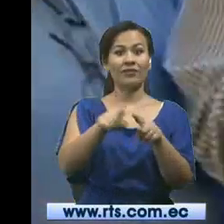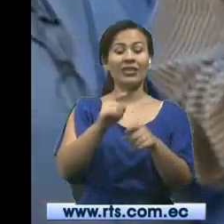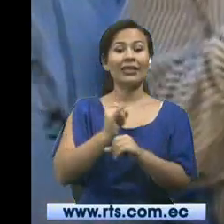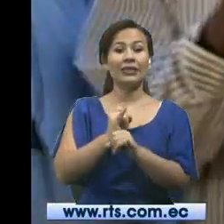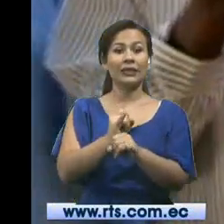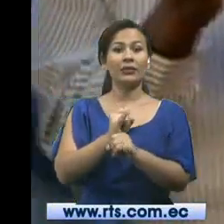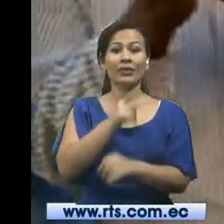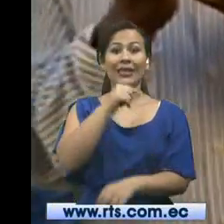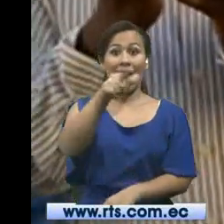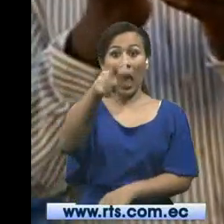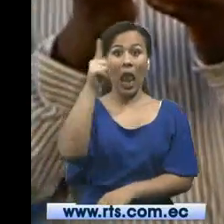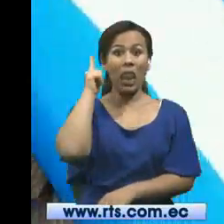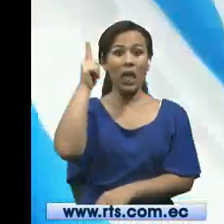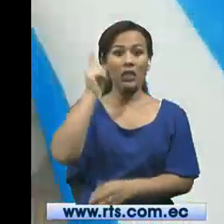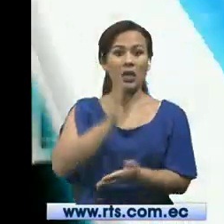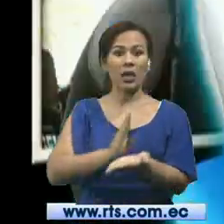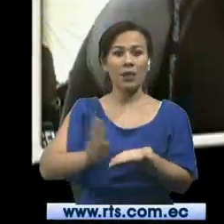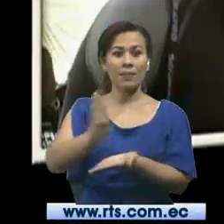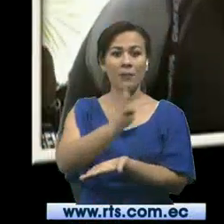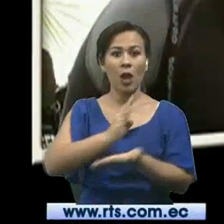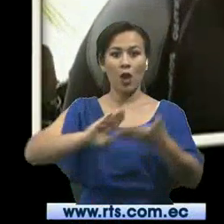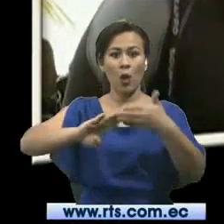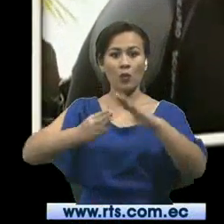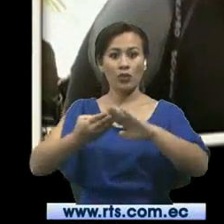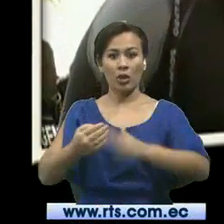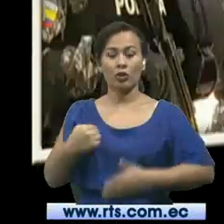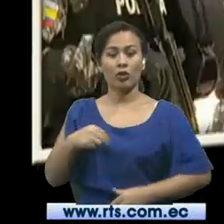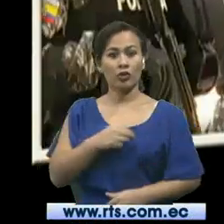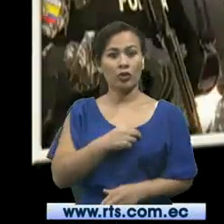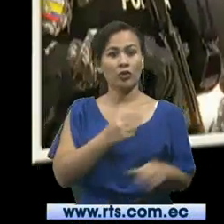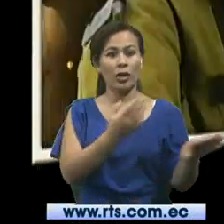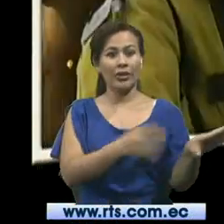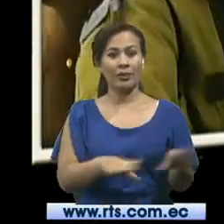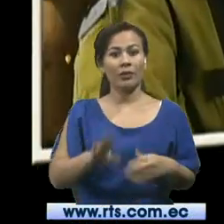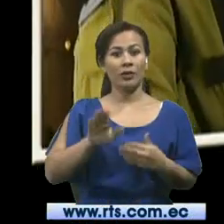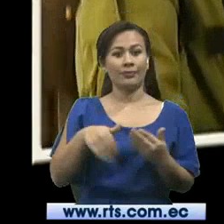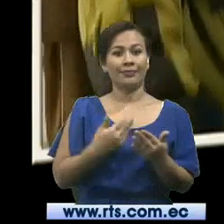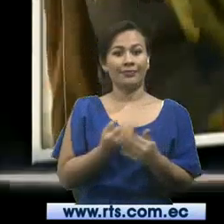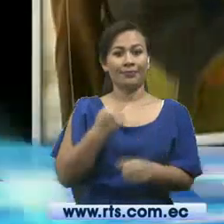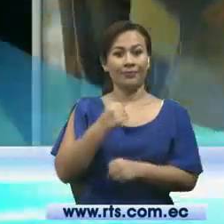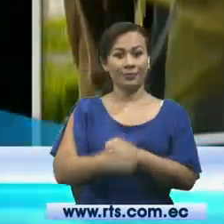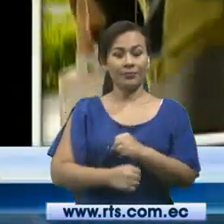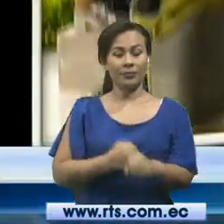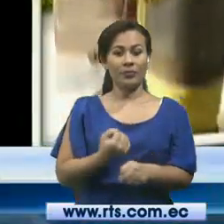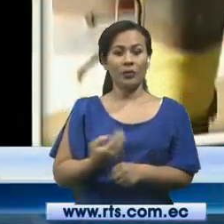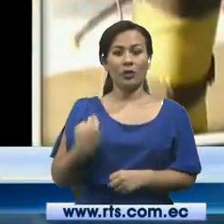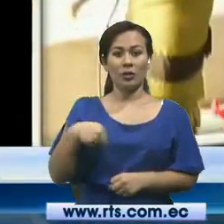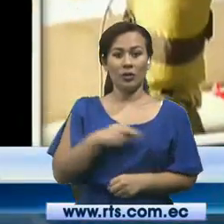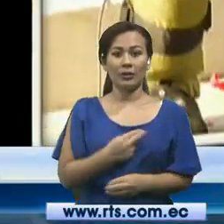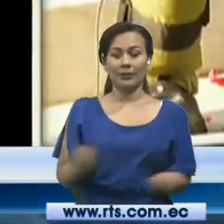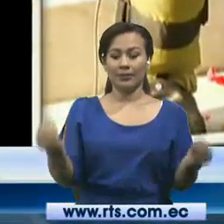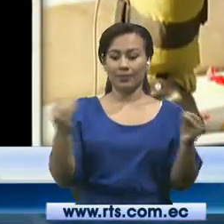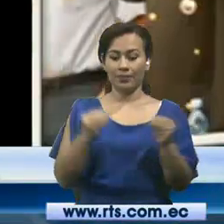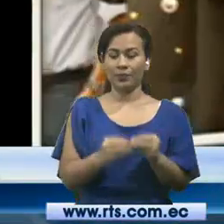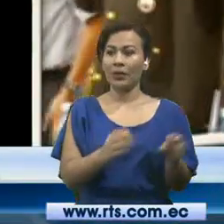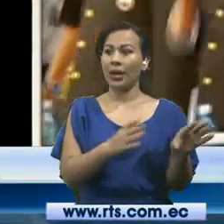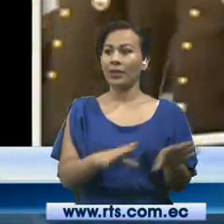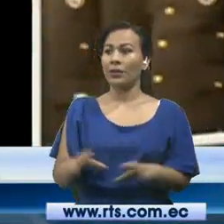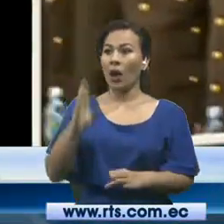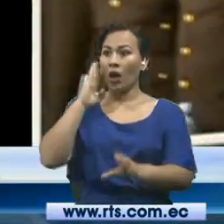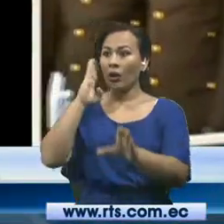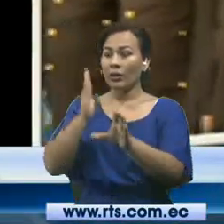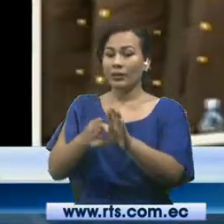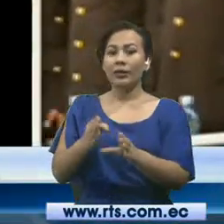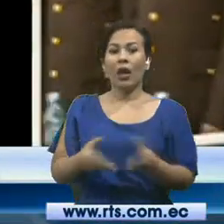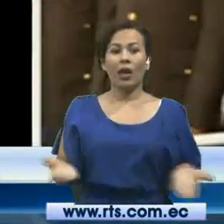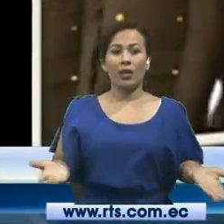los líderes comunitarios. Consideramos que los eventos que hemos hecho durante todo este año, lo volvamos a repetir, tratando de llegar no solamente